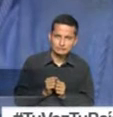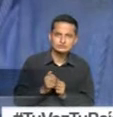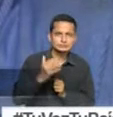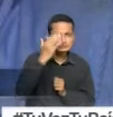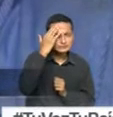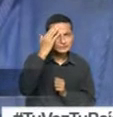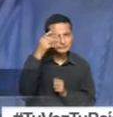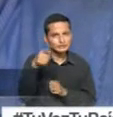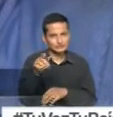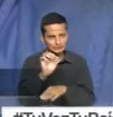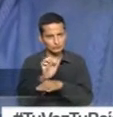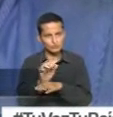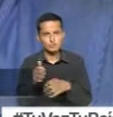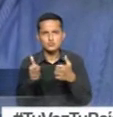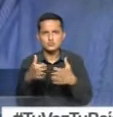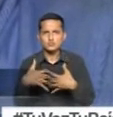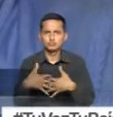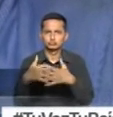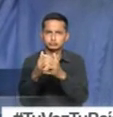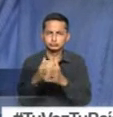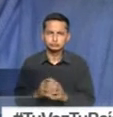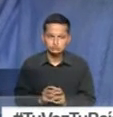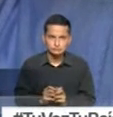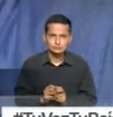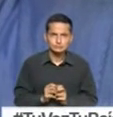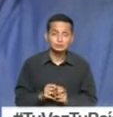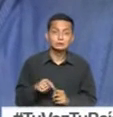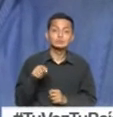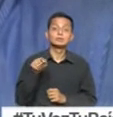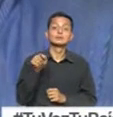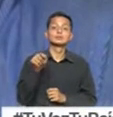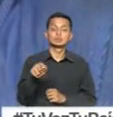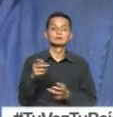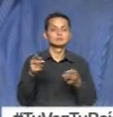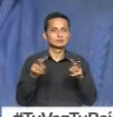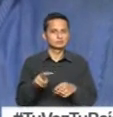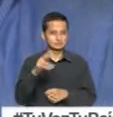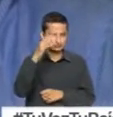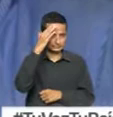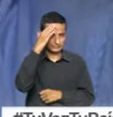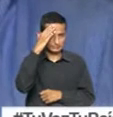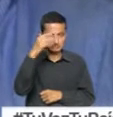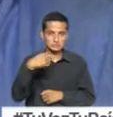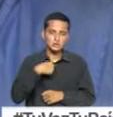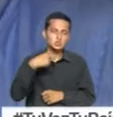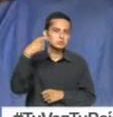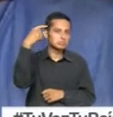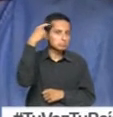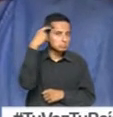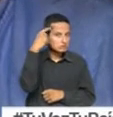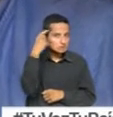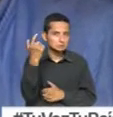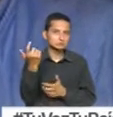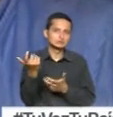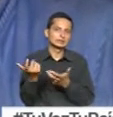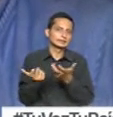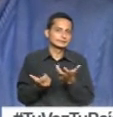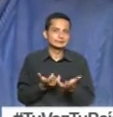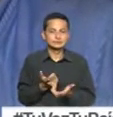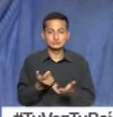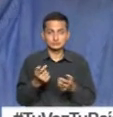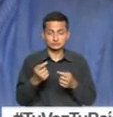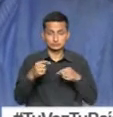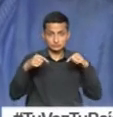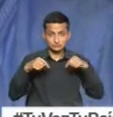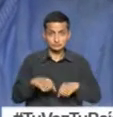de su eficiencia de gobernar Ecuador, y yo creo que el pueblo